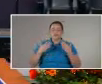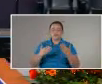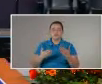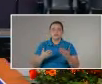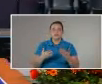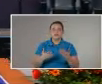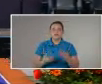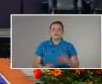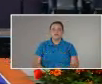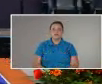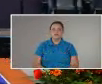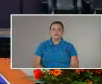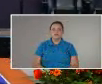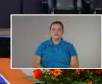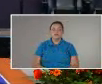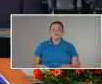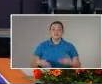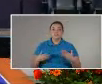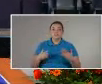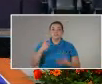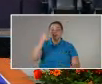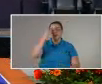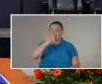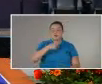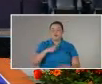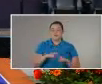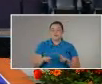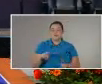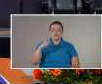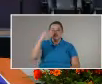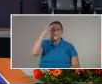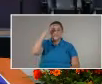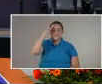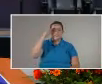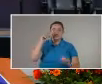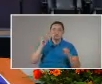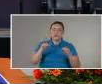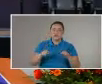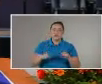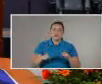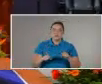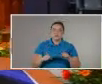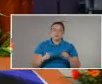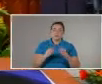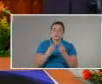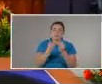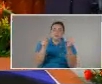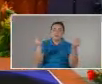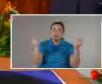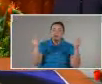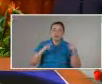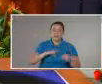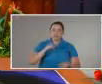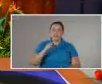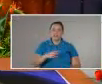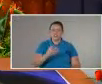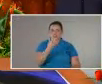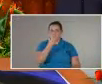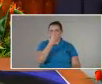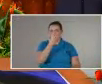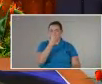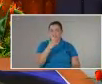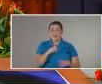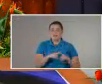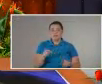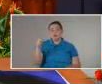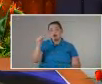Como quien dice, te echo la culpa, pero sé que lo puedes resolver. O sea, estoy enojada contigo, pero ahora arréglalo,